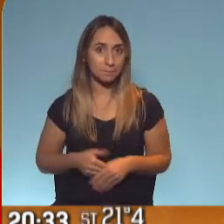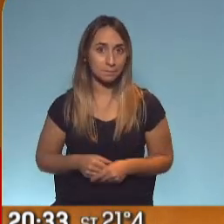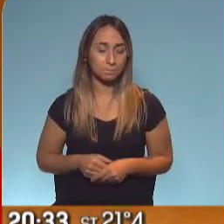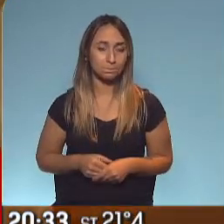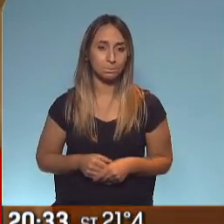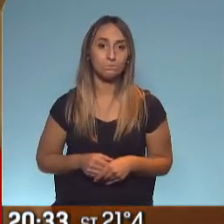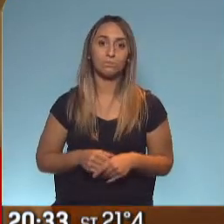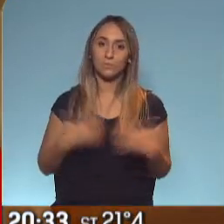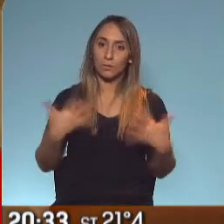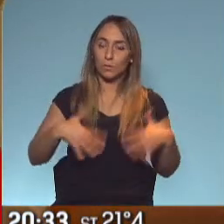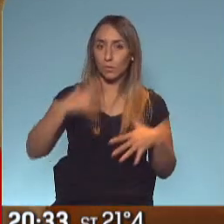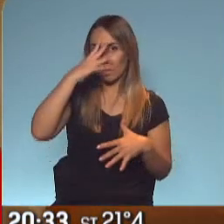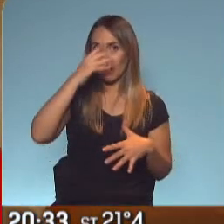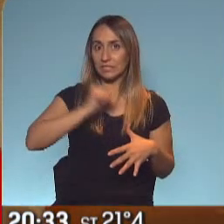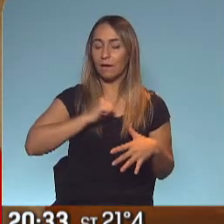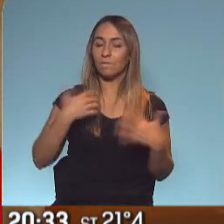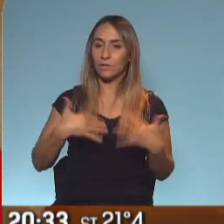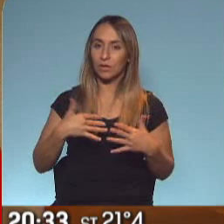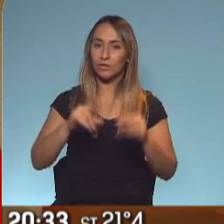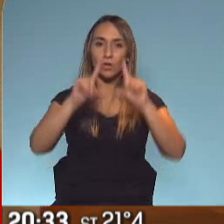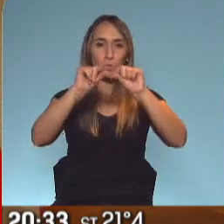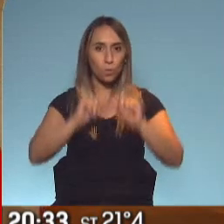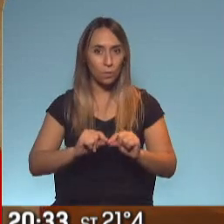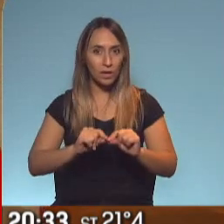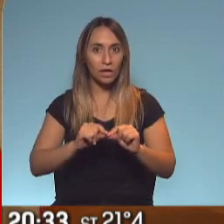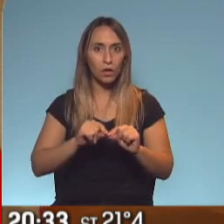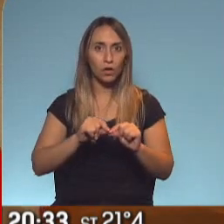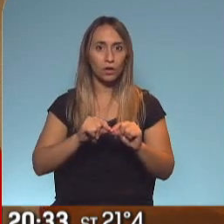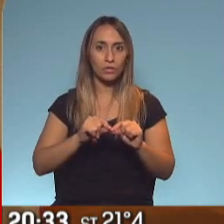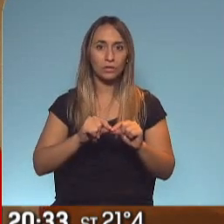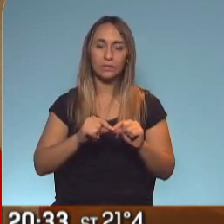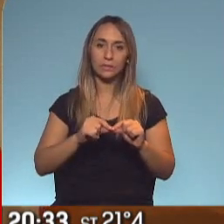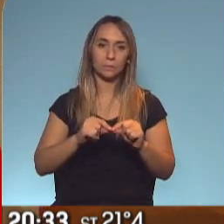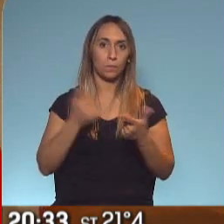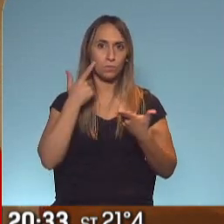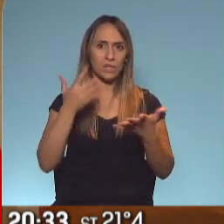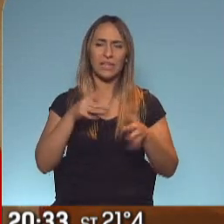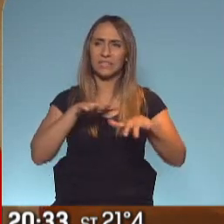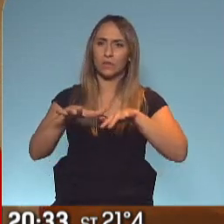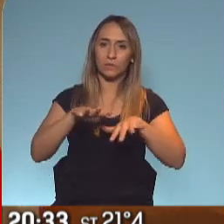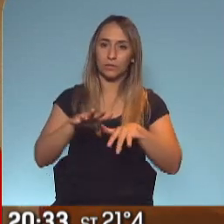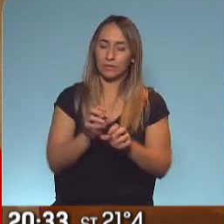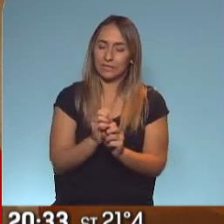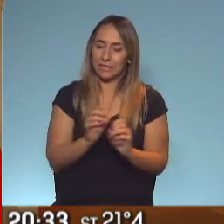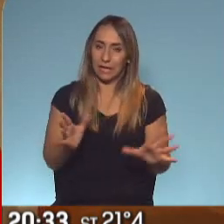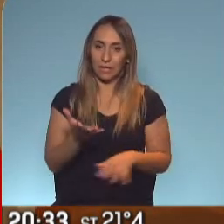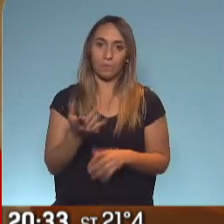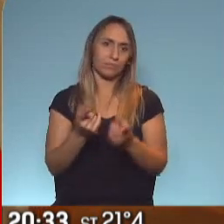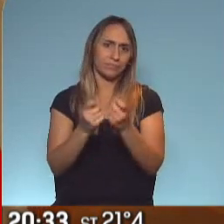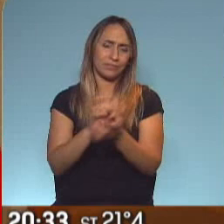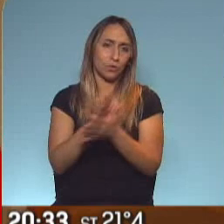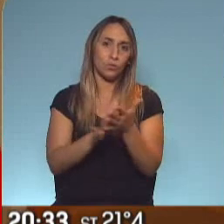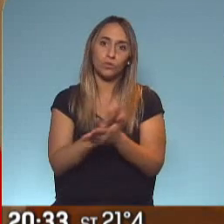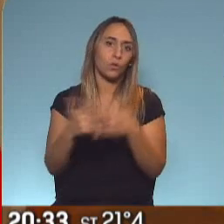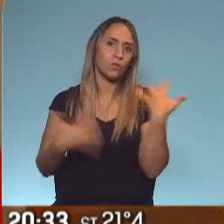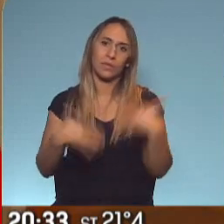Desafío enorme. Son números, son realidades que pintan un panorama dramático. De una solución urgente, aún así